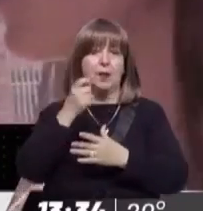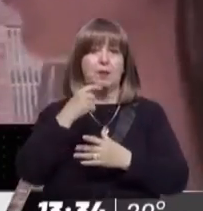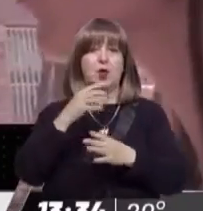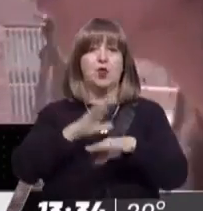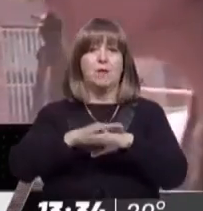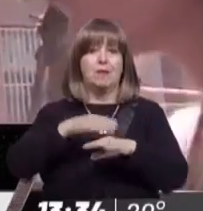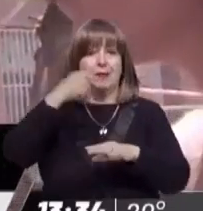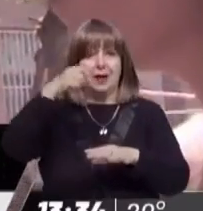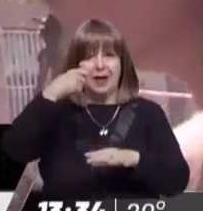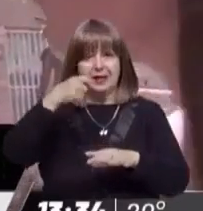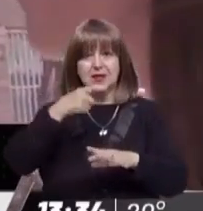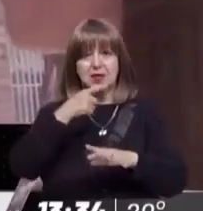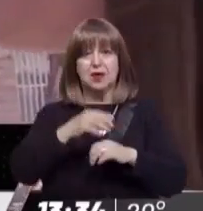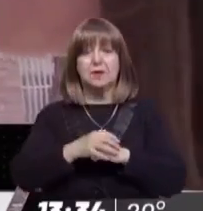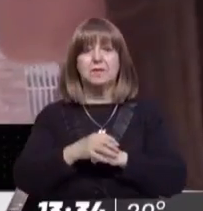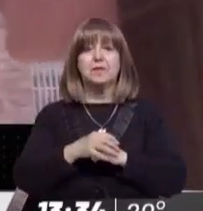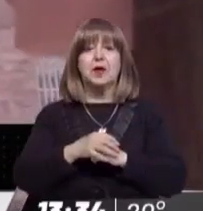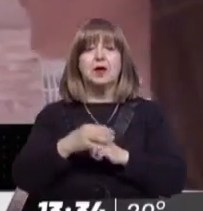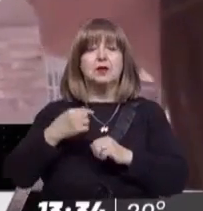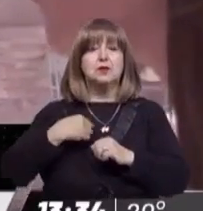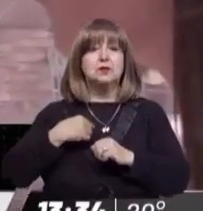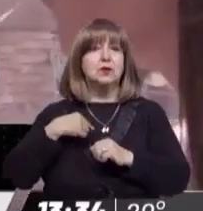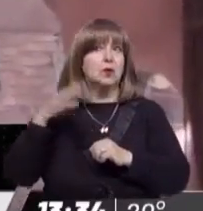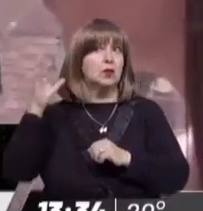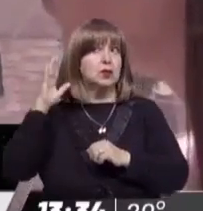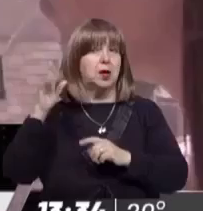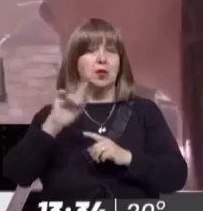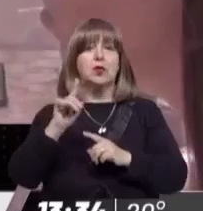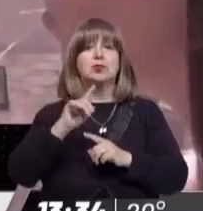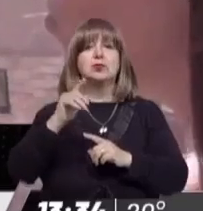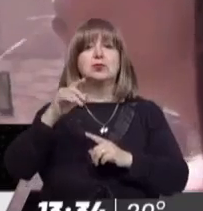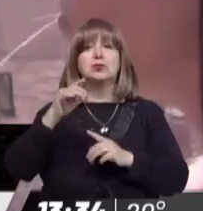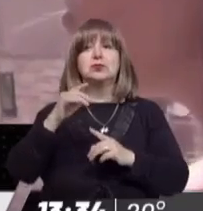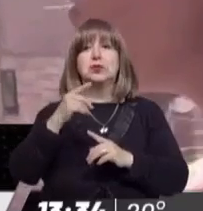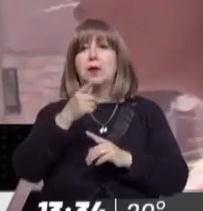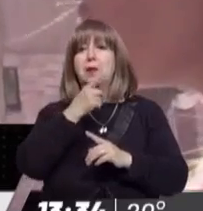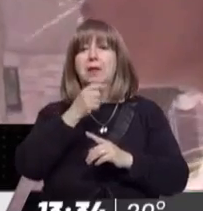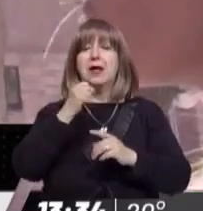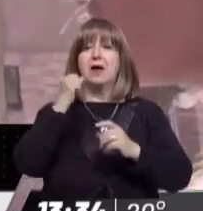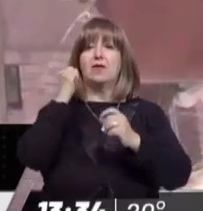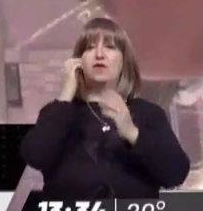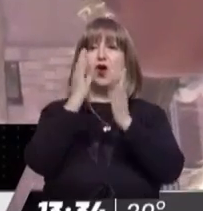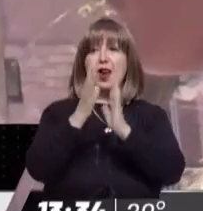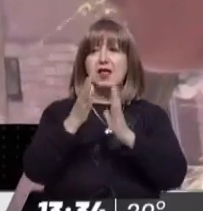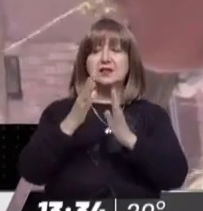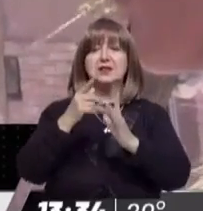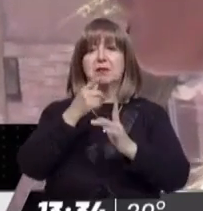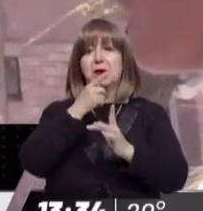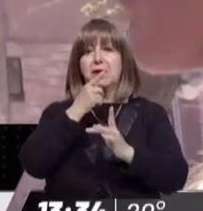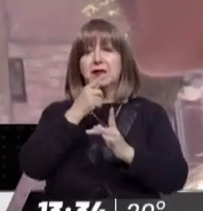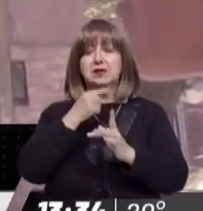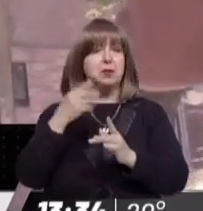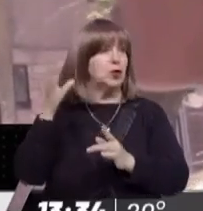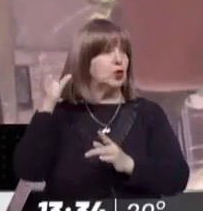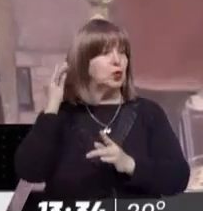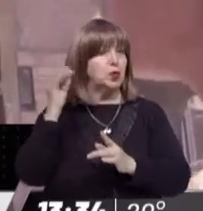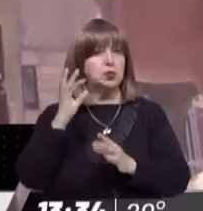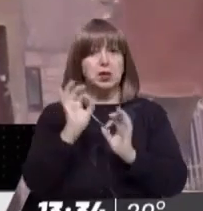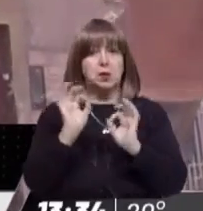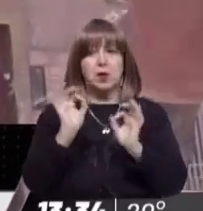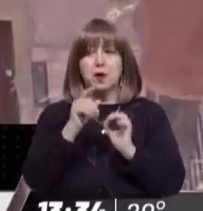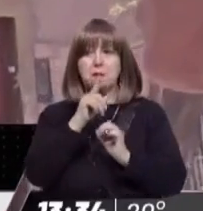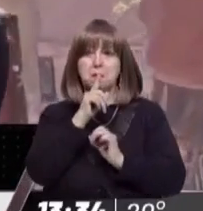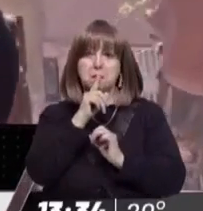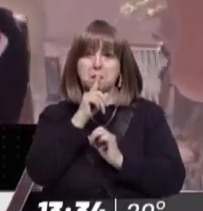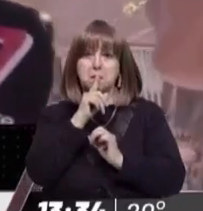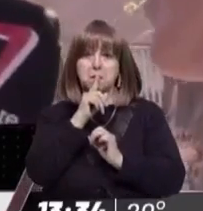medianeras lo que nosotros sabemos que era un muchacho violento y que tenía problemas de consumo pero no nunca escuchamos ni ningún maltrato ni nada hacia ella